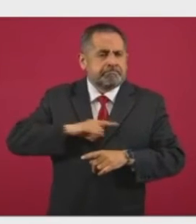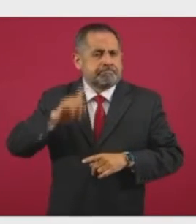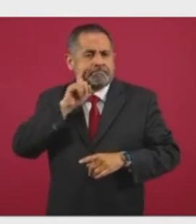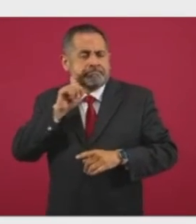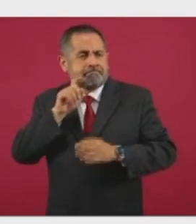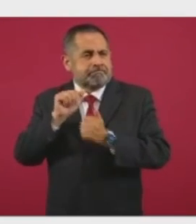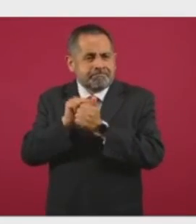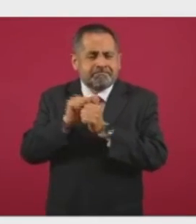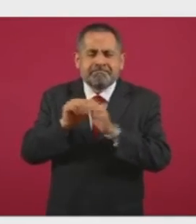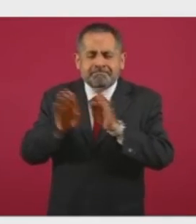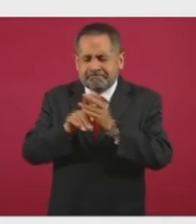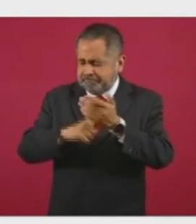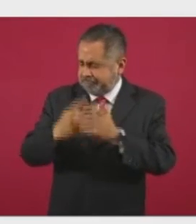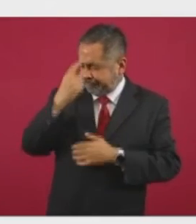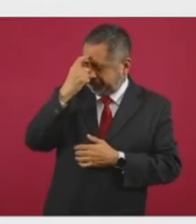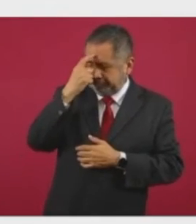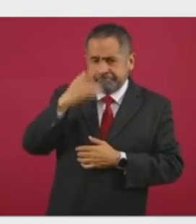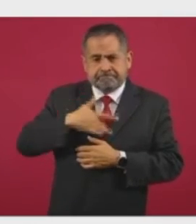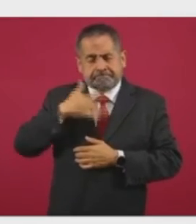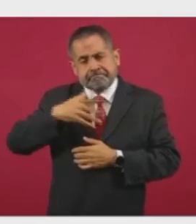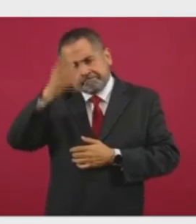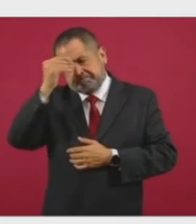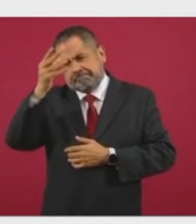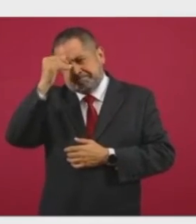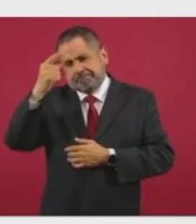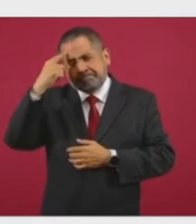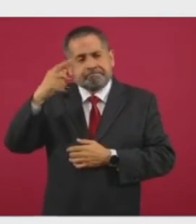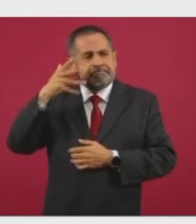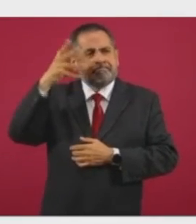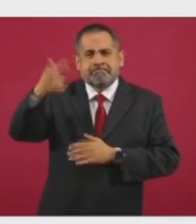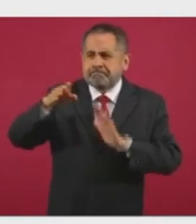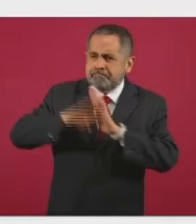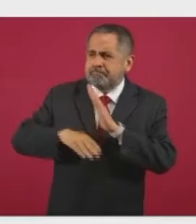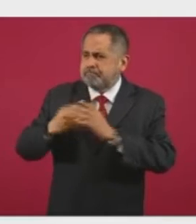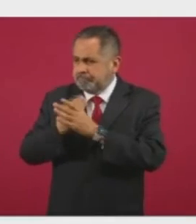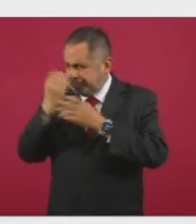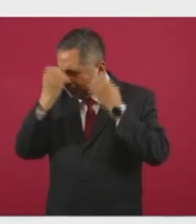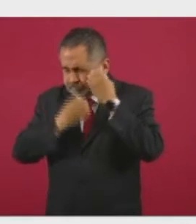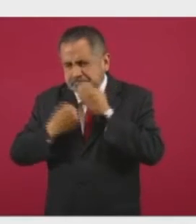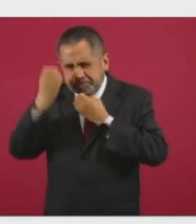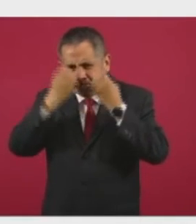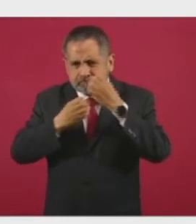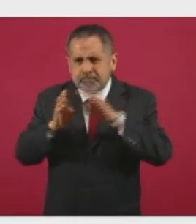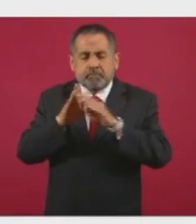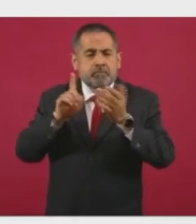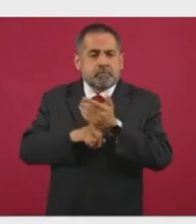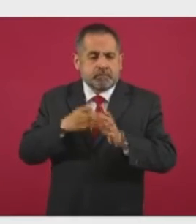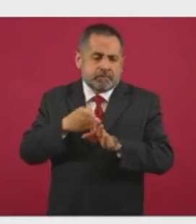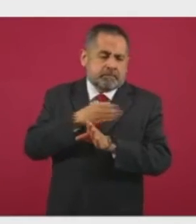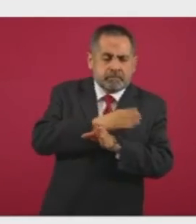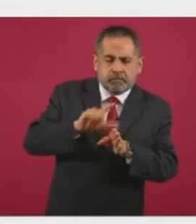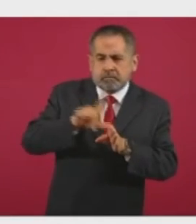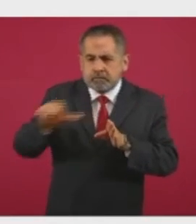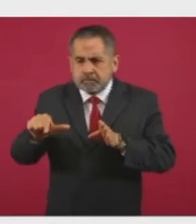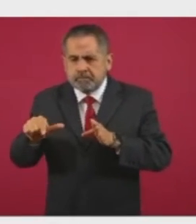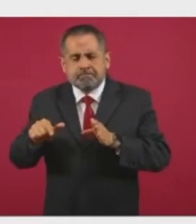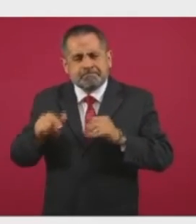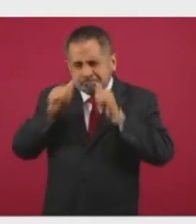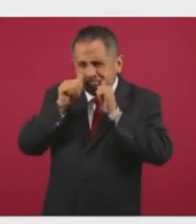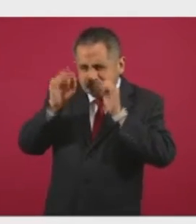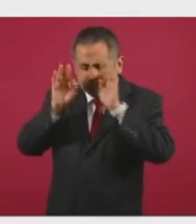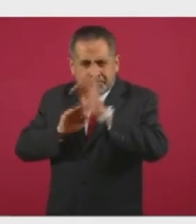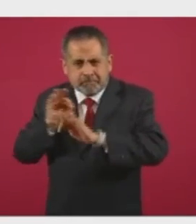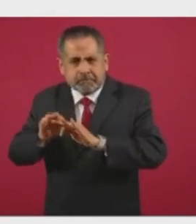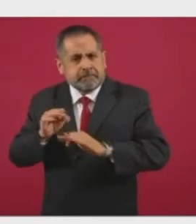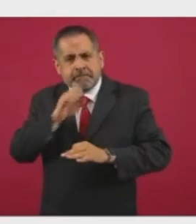para poder tener acceso a la profilaxis post o pre-exposición, pero sobre